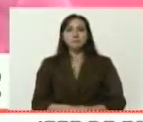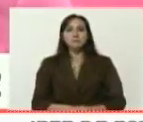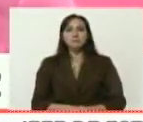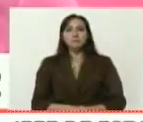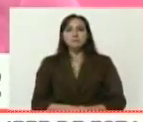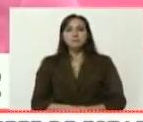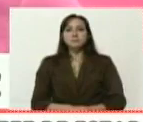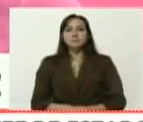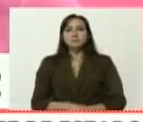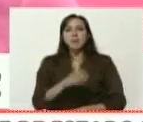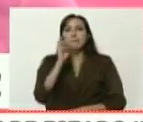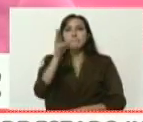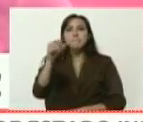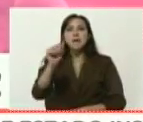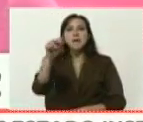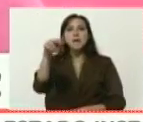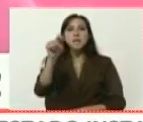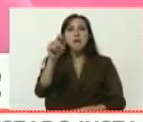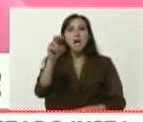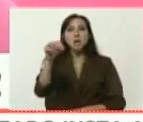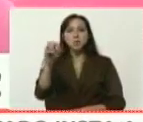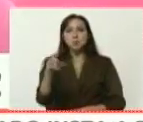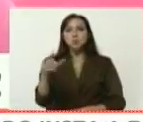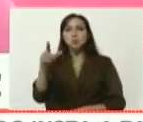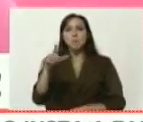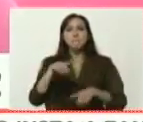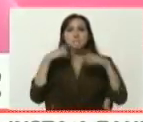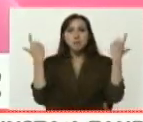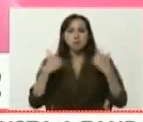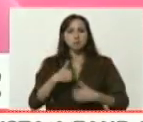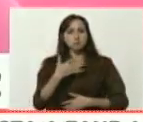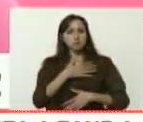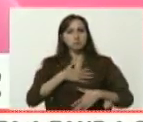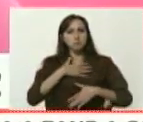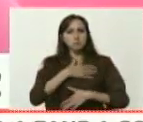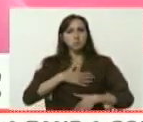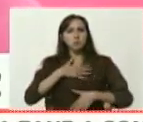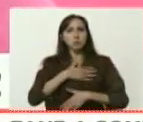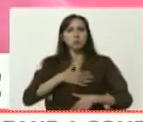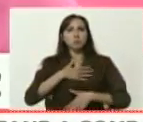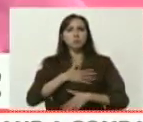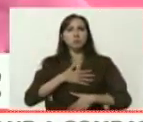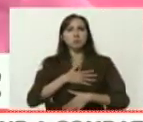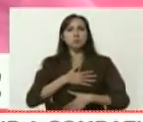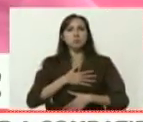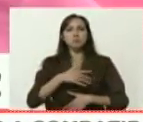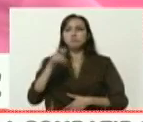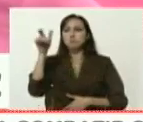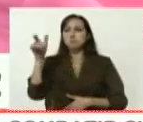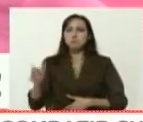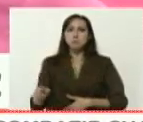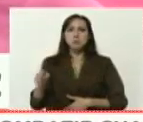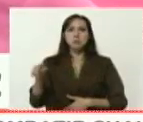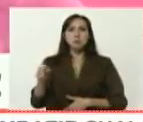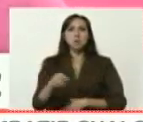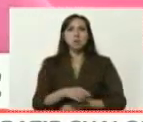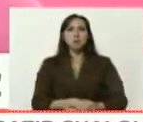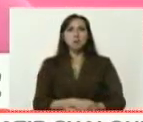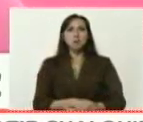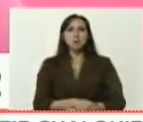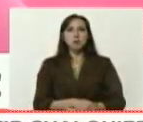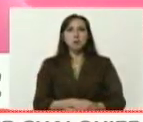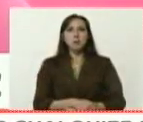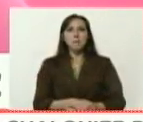Vargas, yo siento satisfacción que un pelele que quedará ahogado en los pantanos de nuestros